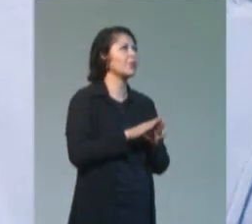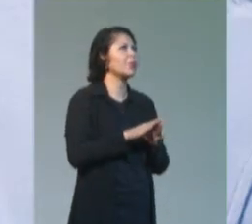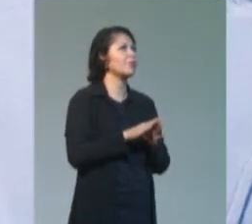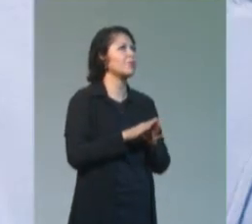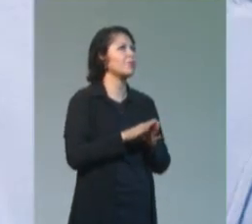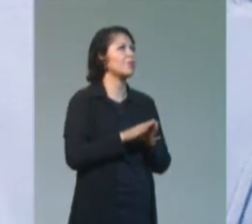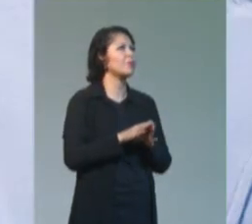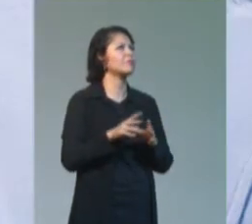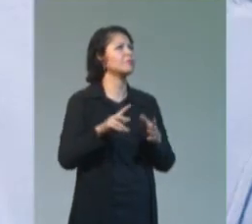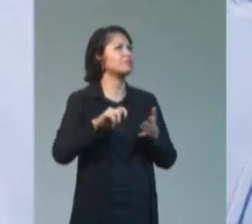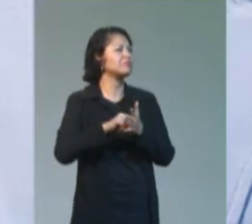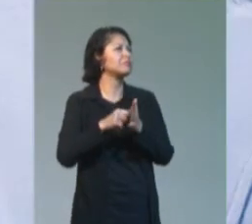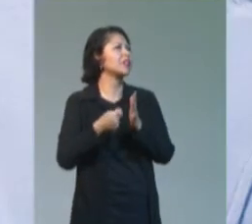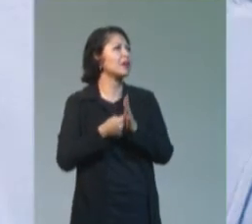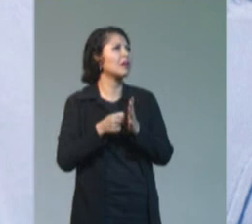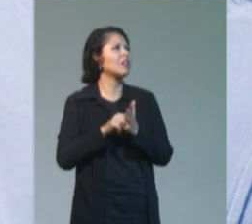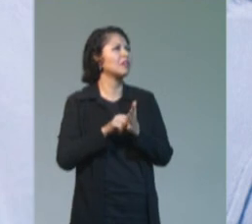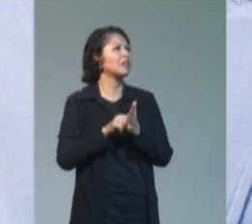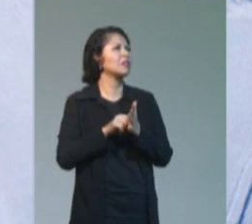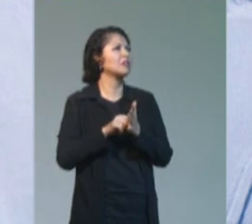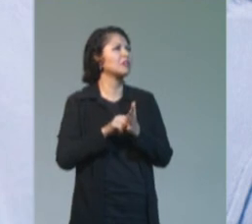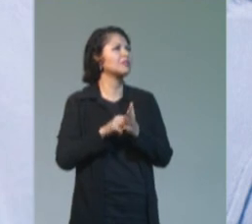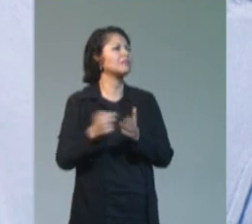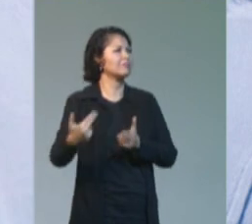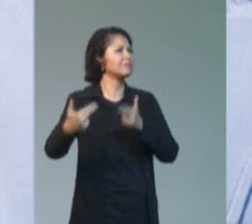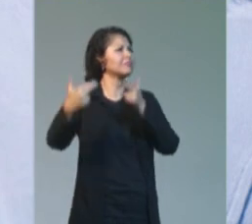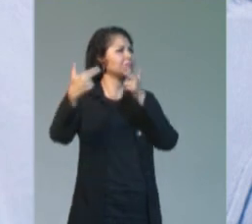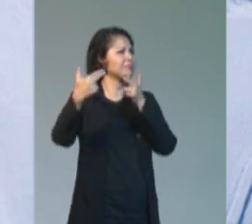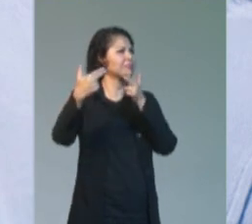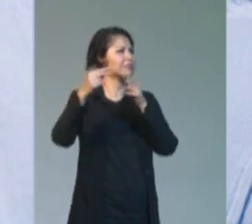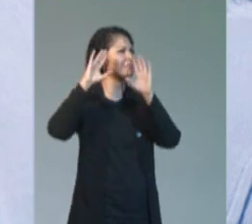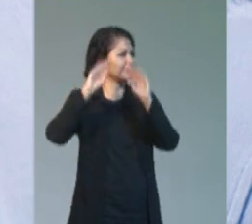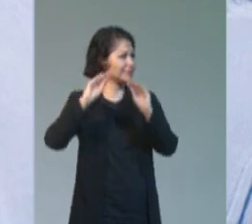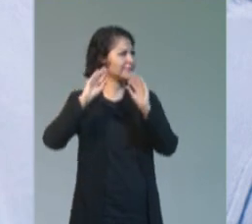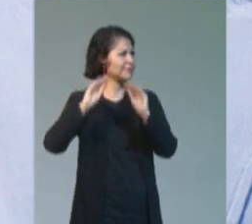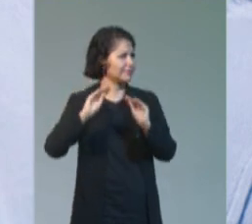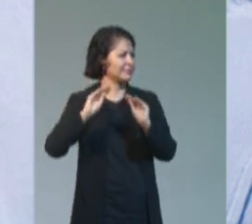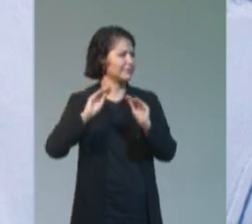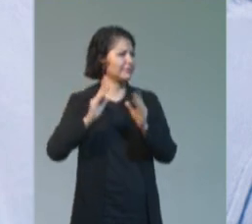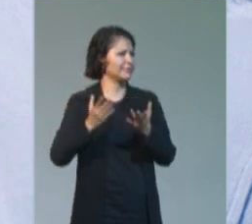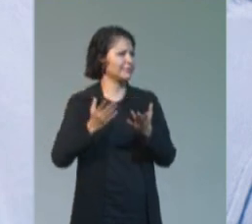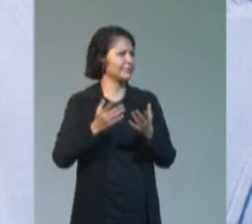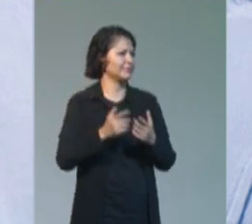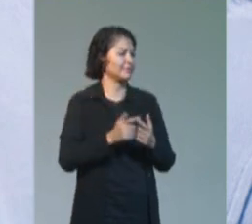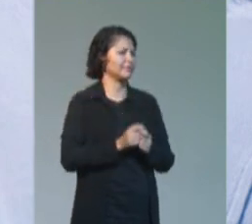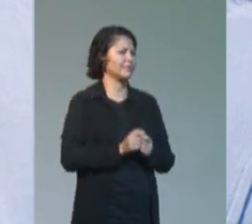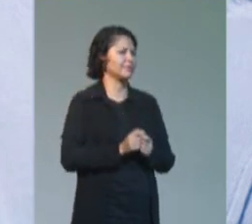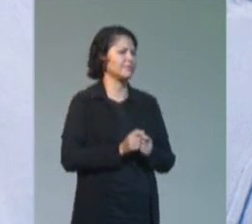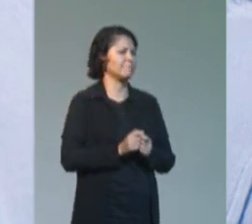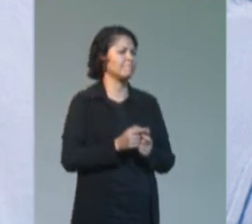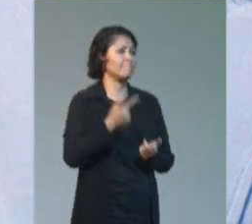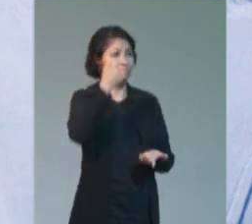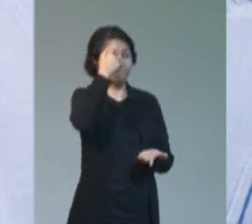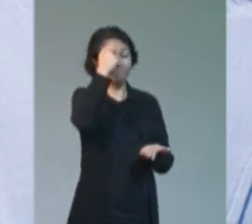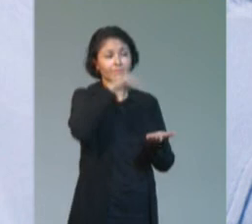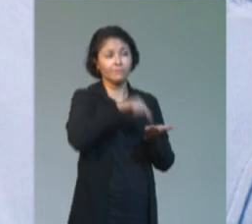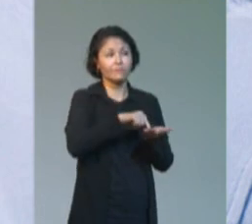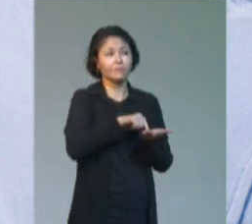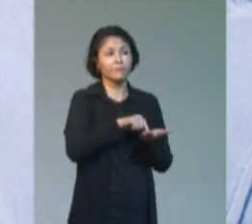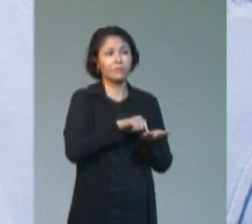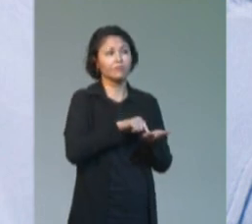lo que sería una enseñanza de calidad en el e-learning y yo creo que sí por una